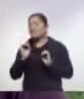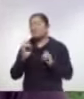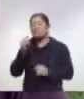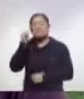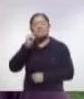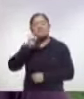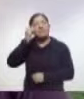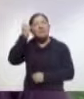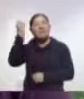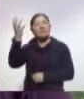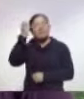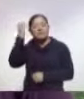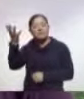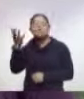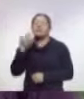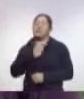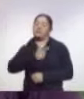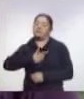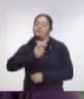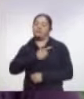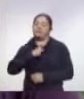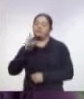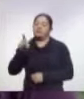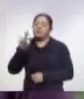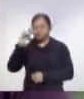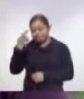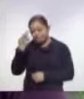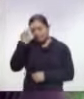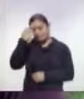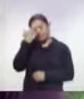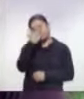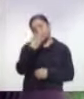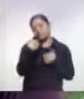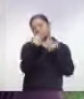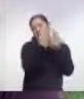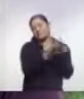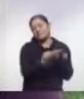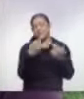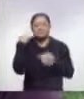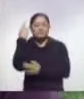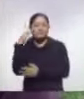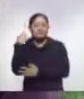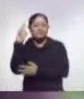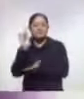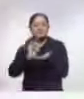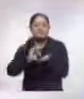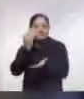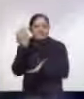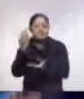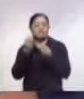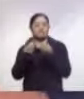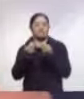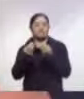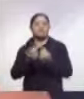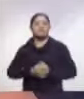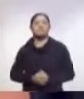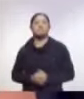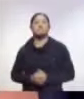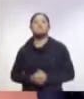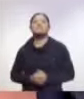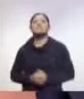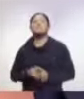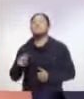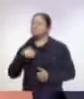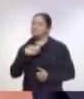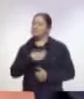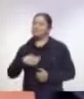ahorita se hayan acordado de ellos y les hayan traído su regalo de Reyes. Muchísimas gracias. Pues muy contenta, porque esto